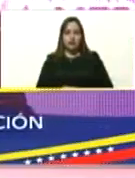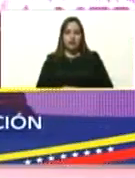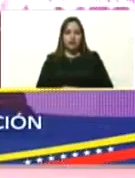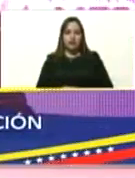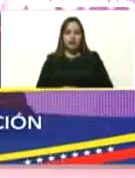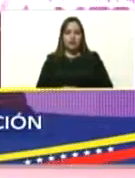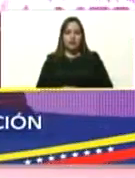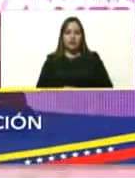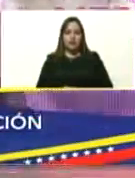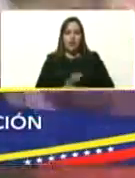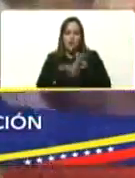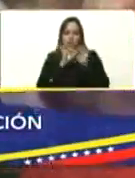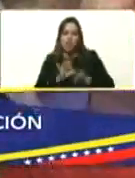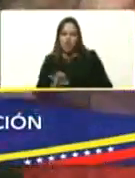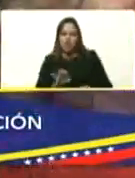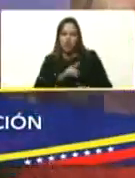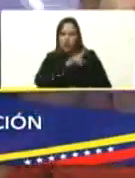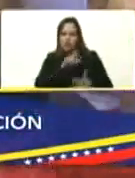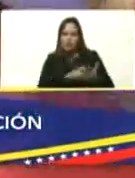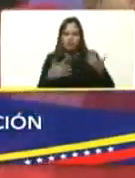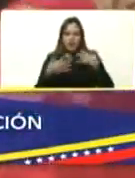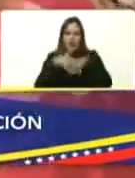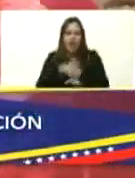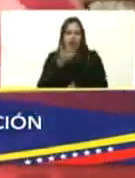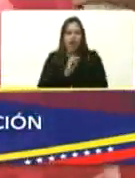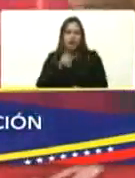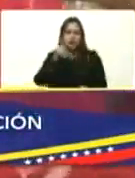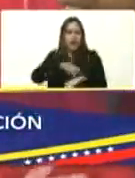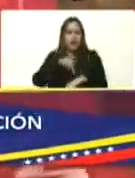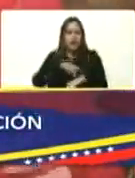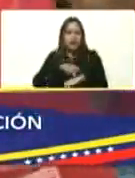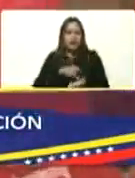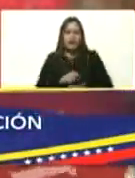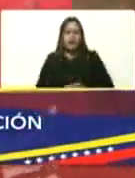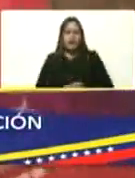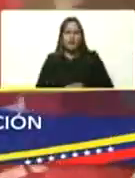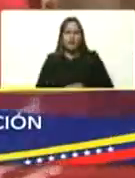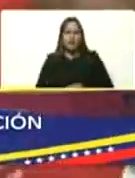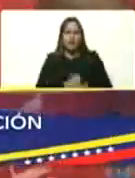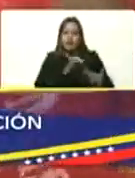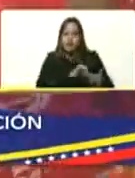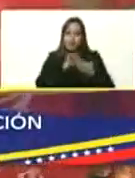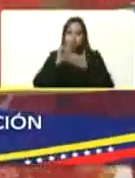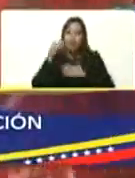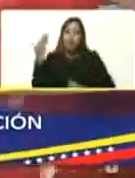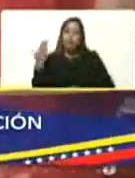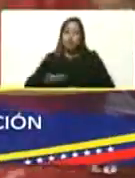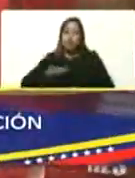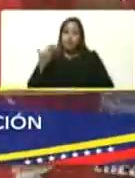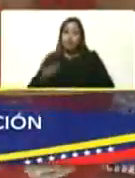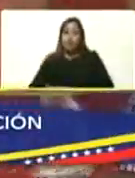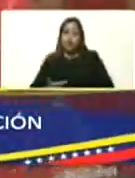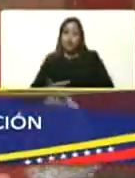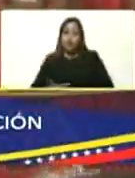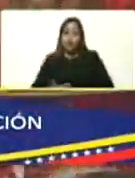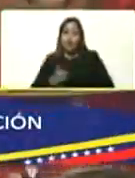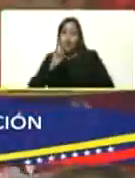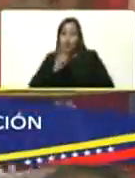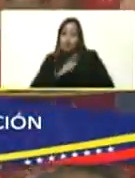de manera integral, ocupa un papel de liderazgo y de